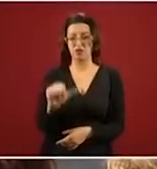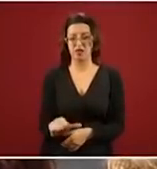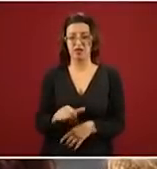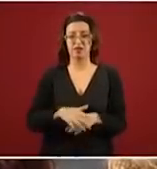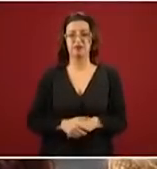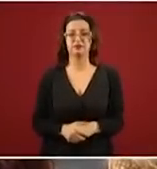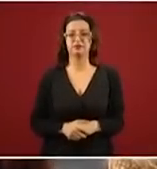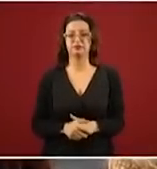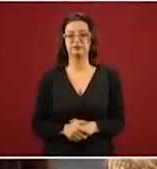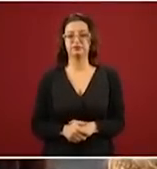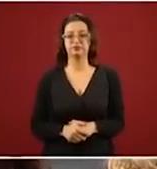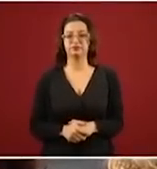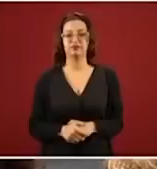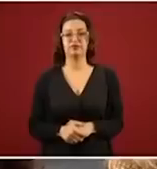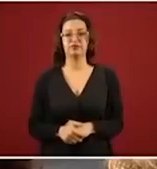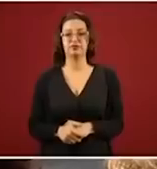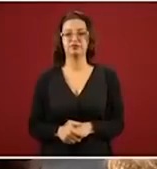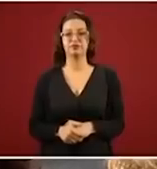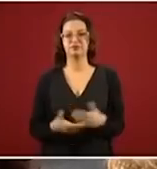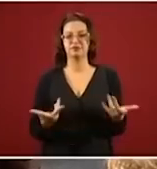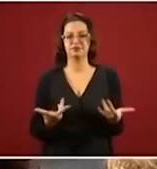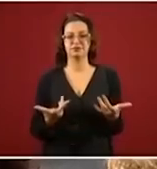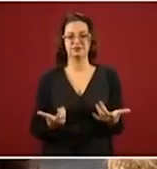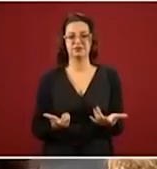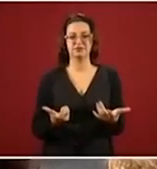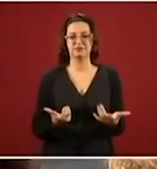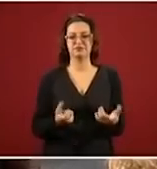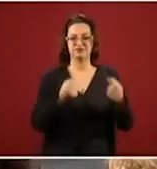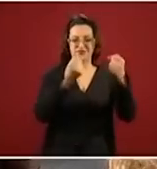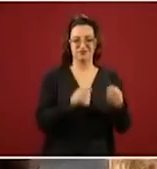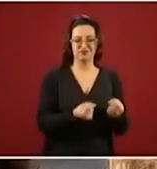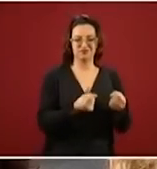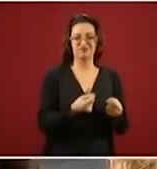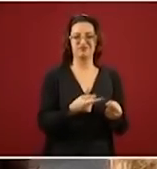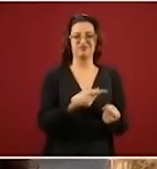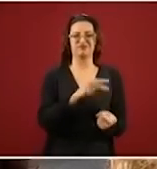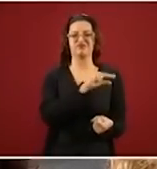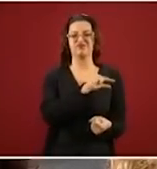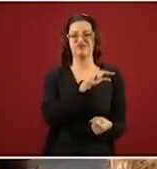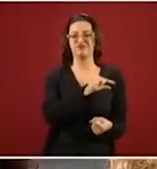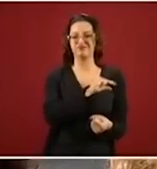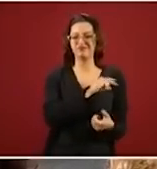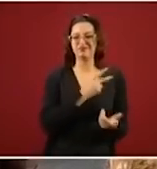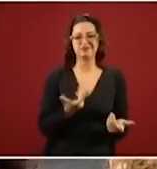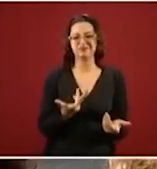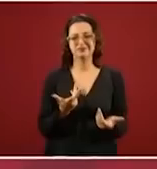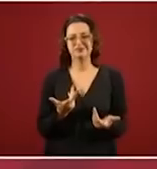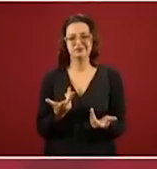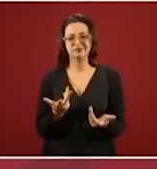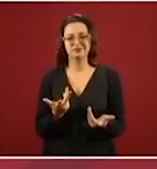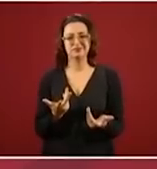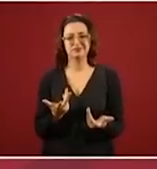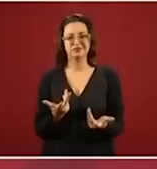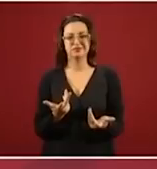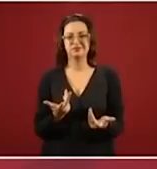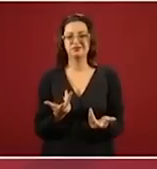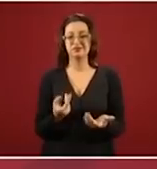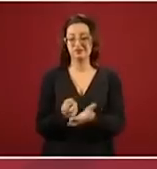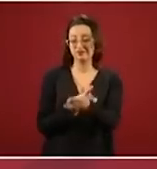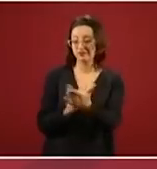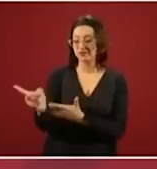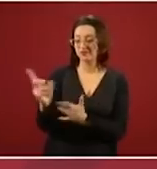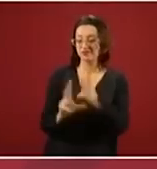seguro pues tiene que ver con lo privado cuando es un derecho establecido en la